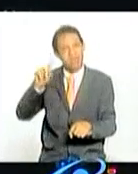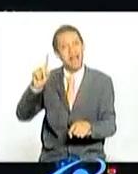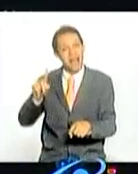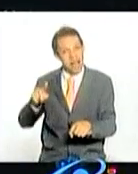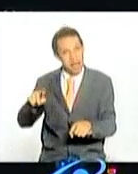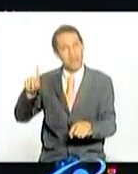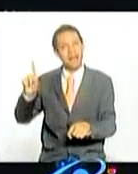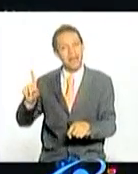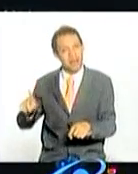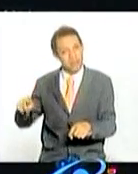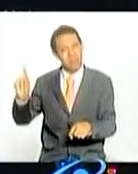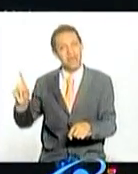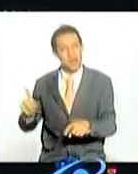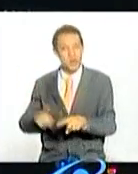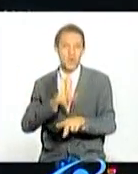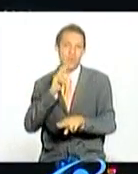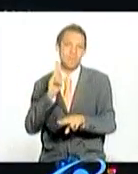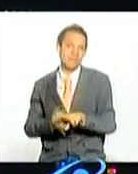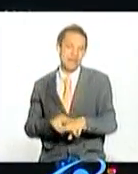de resistencia,